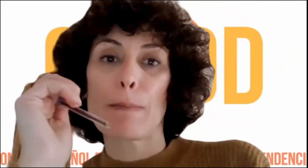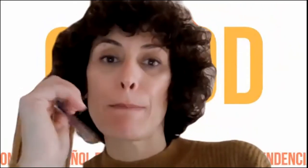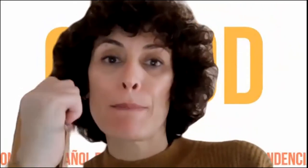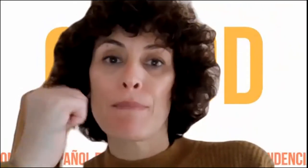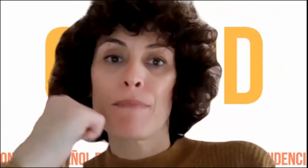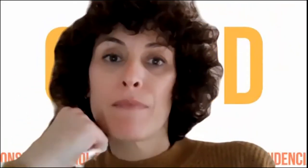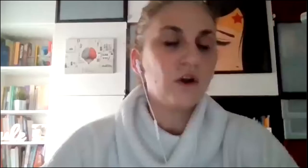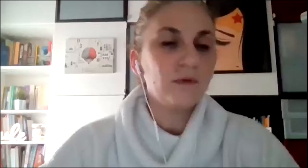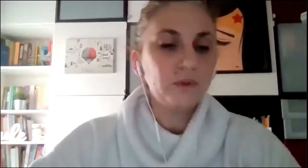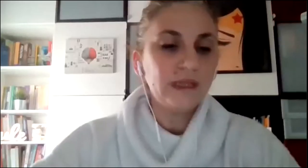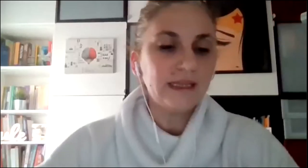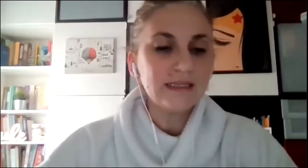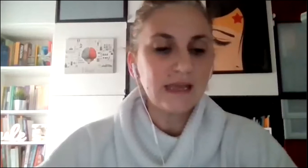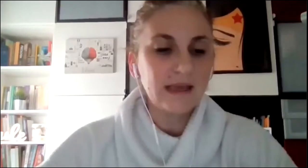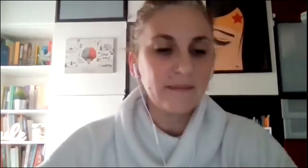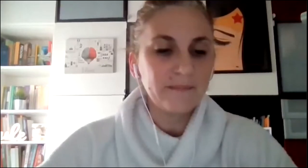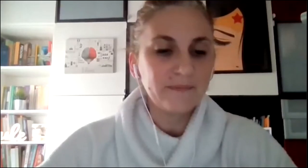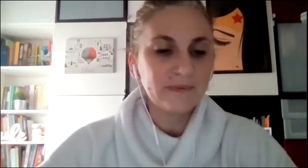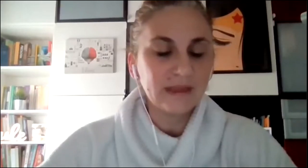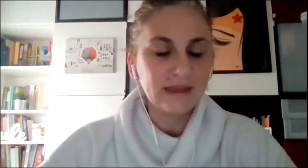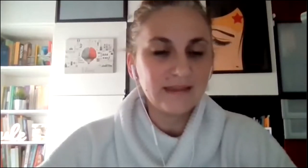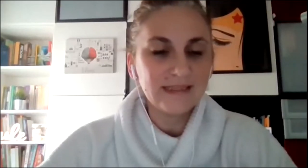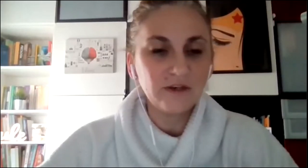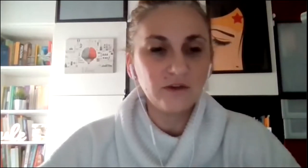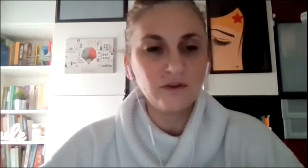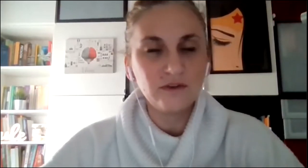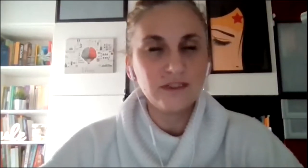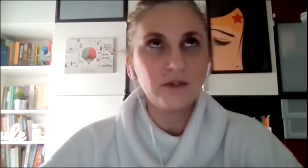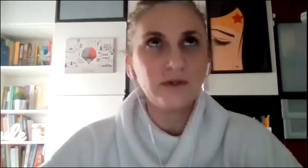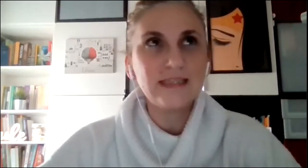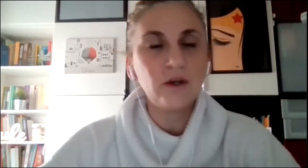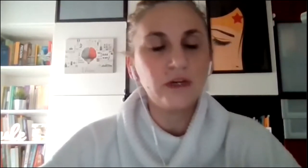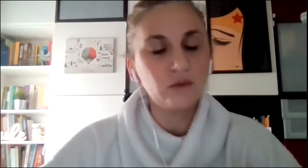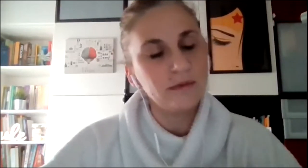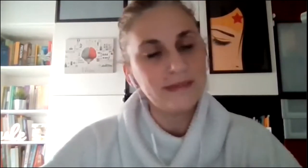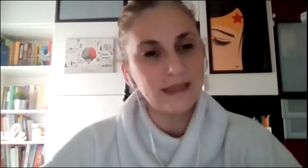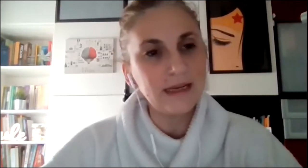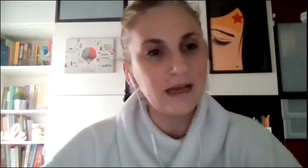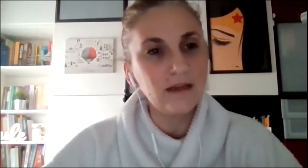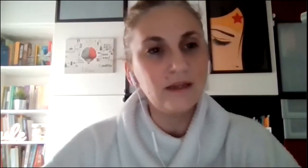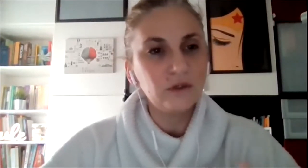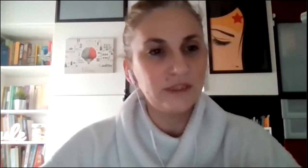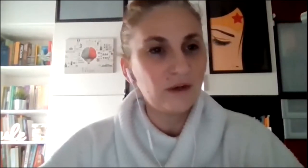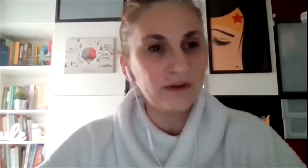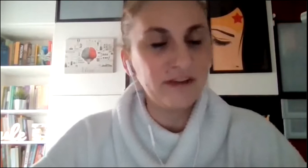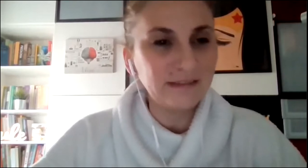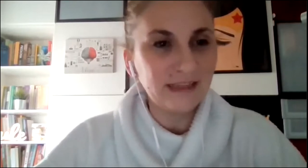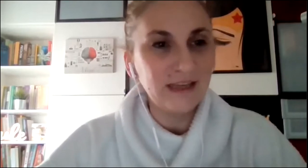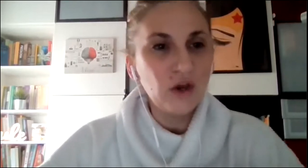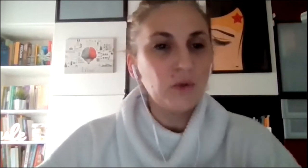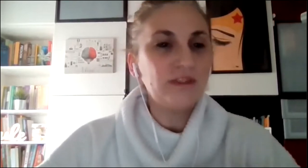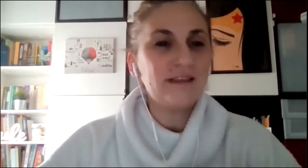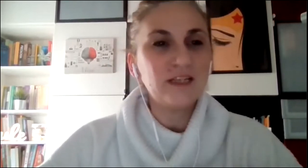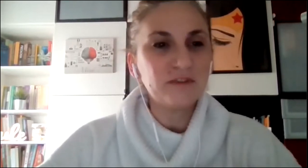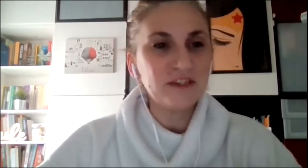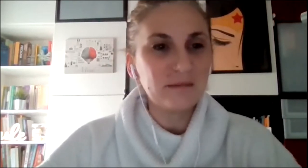tener? Claro, es que como tú dices, si no es algo que tú vives de cerca o tienes algún referente